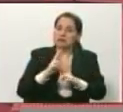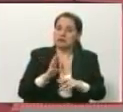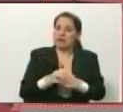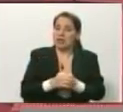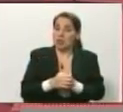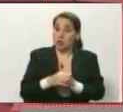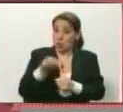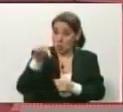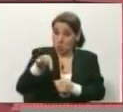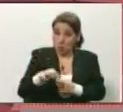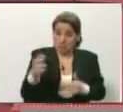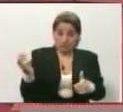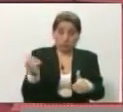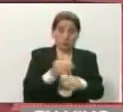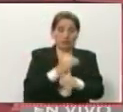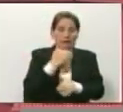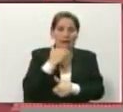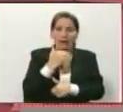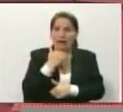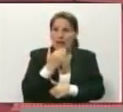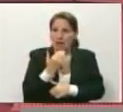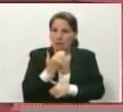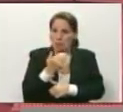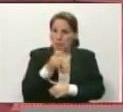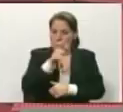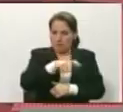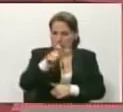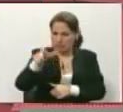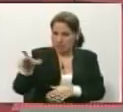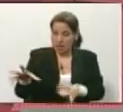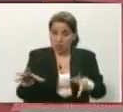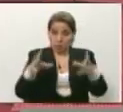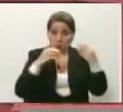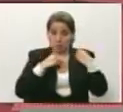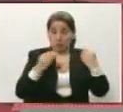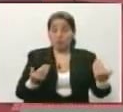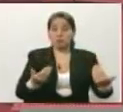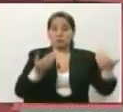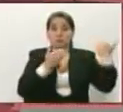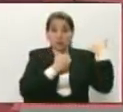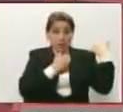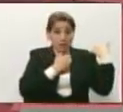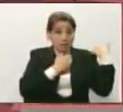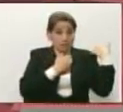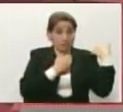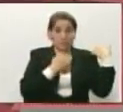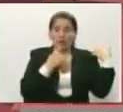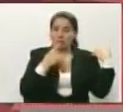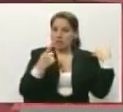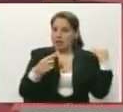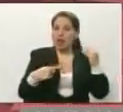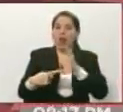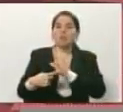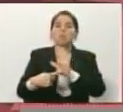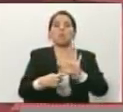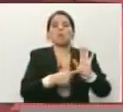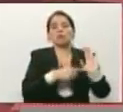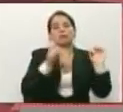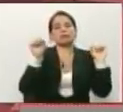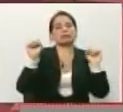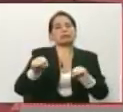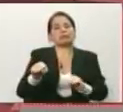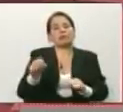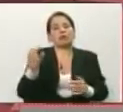Hoy conseguir a alguien de ellos que asumiera la responsabilidad, que le dijera al mundo y al país, volvimos a